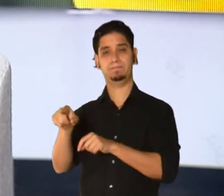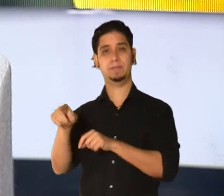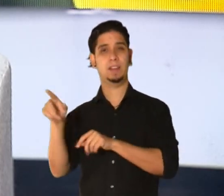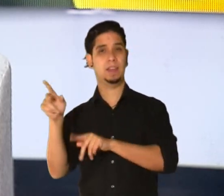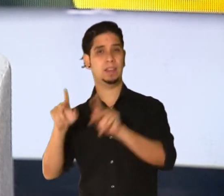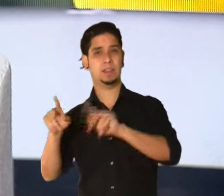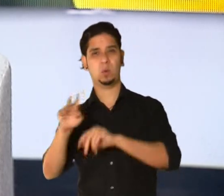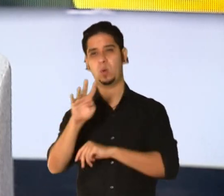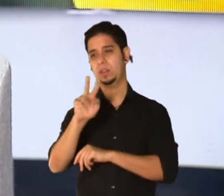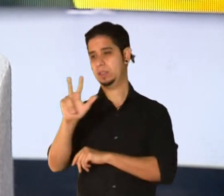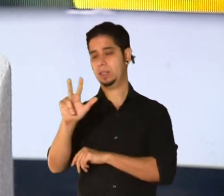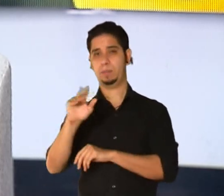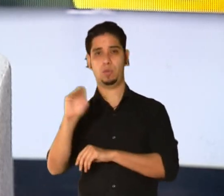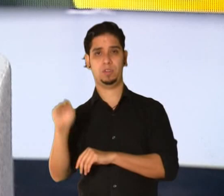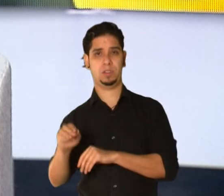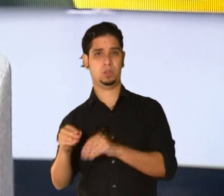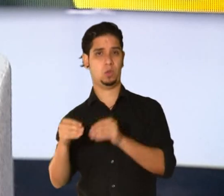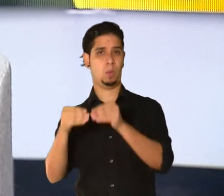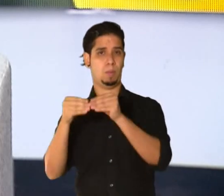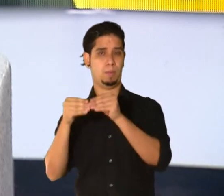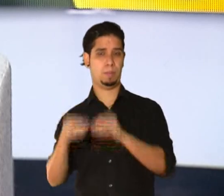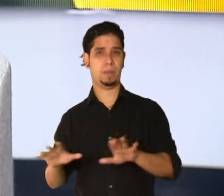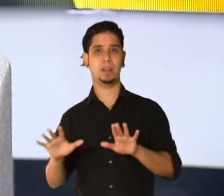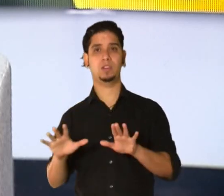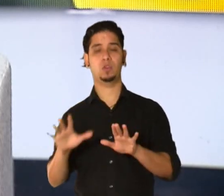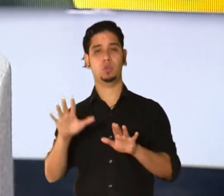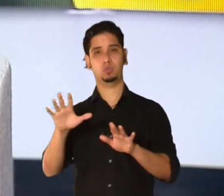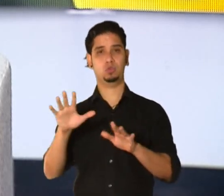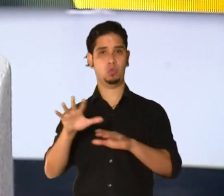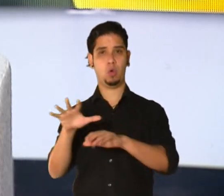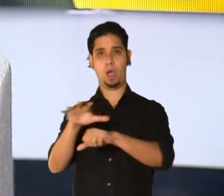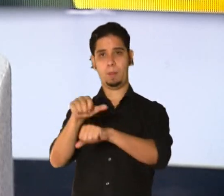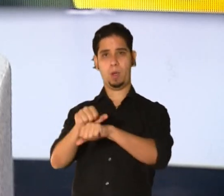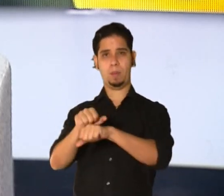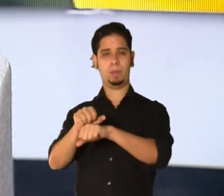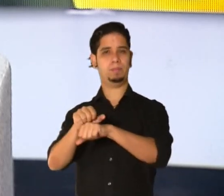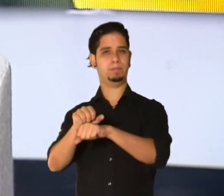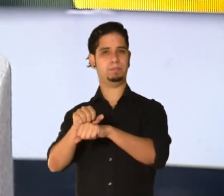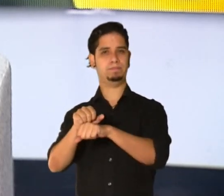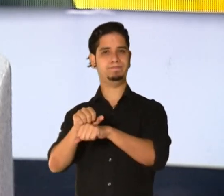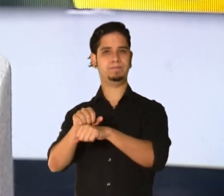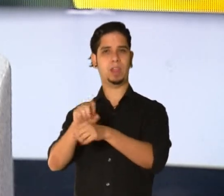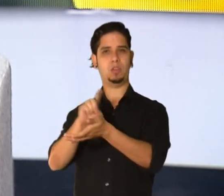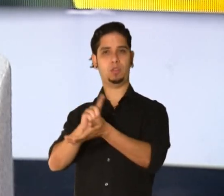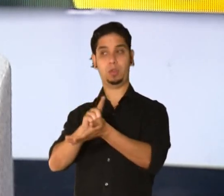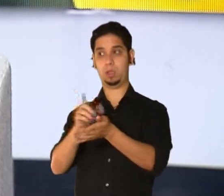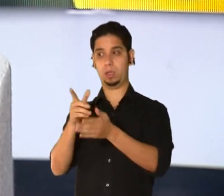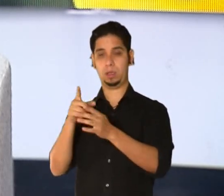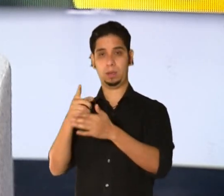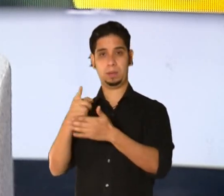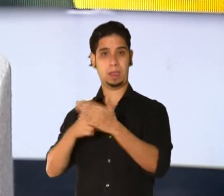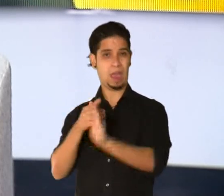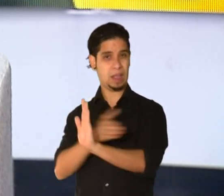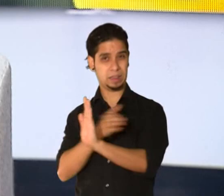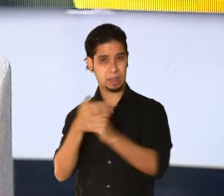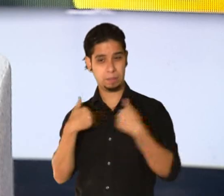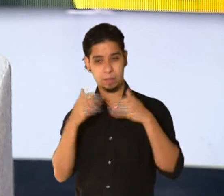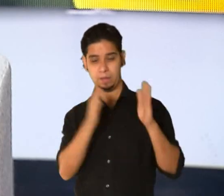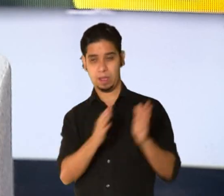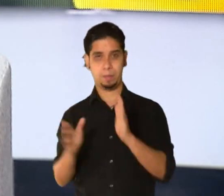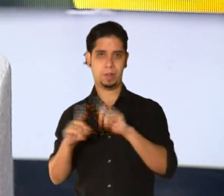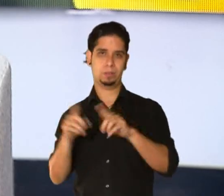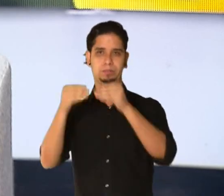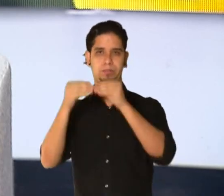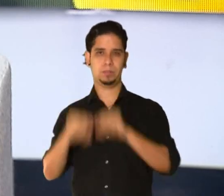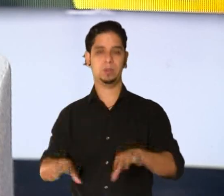un 43% perdió sus citas o atención médica que ya tenían planificada debido